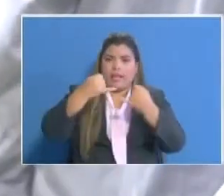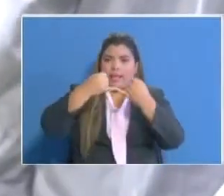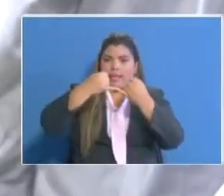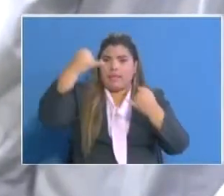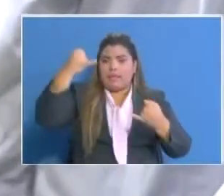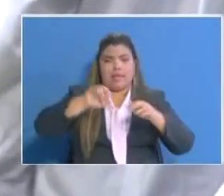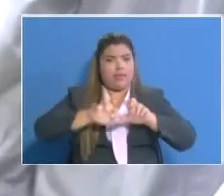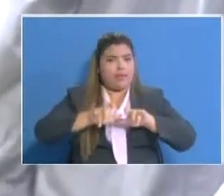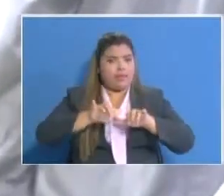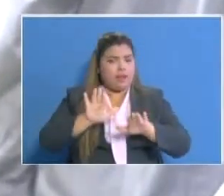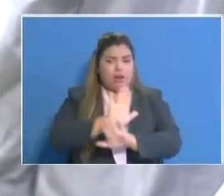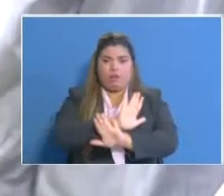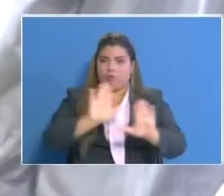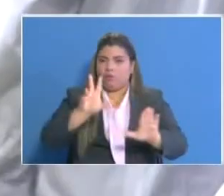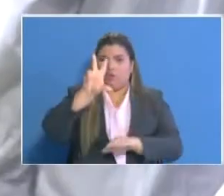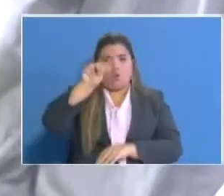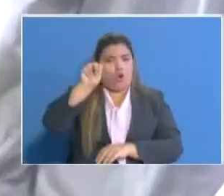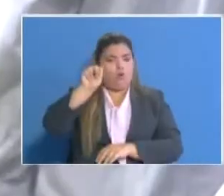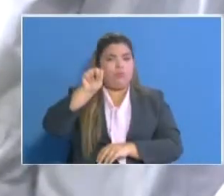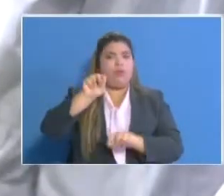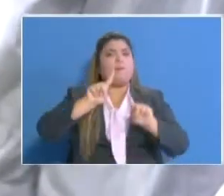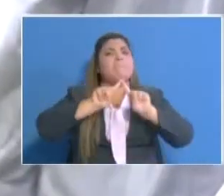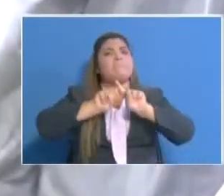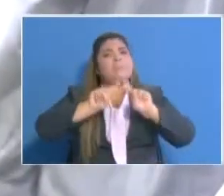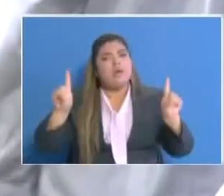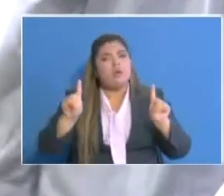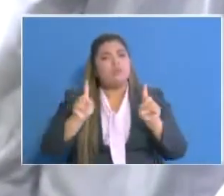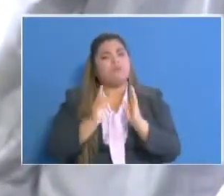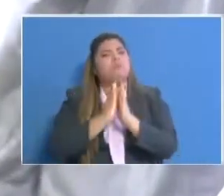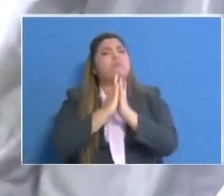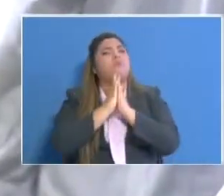de internet. Pero por favor,